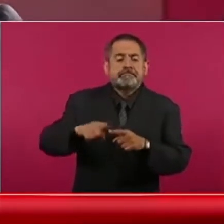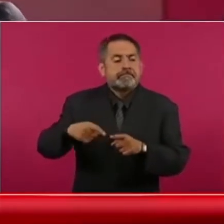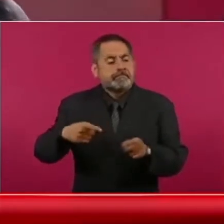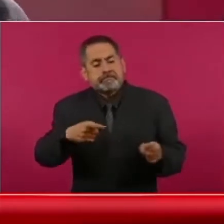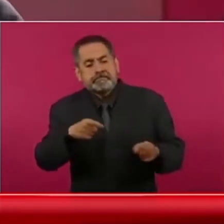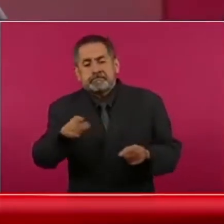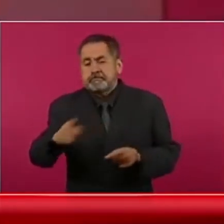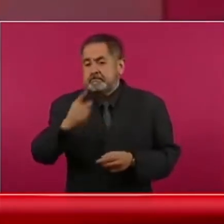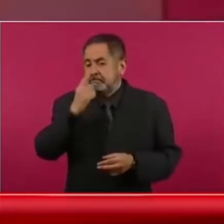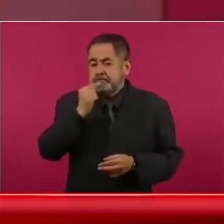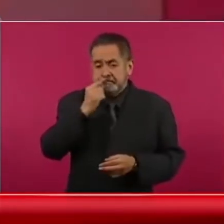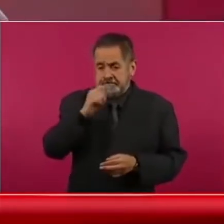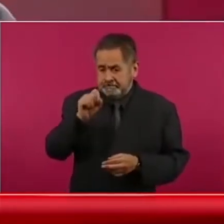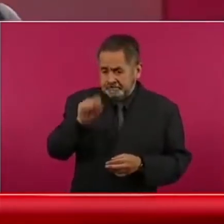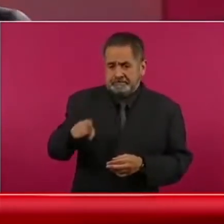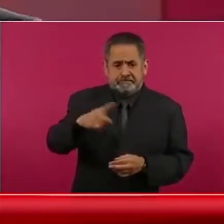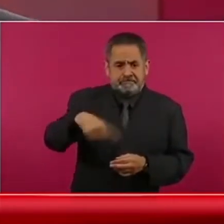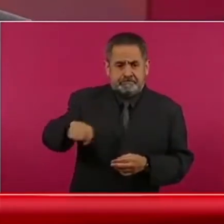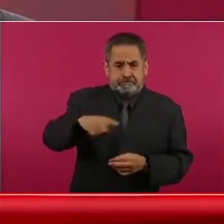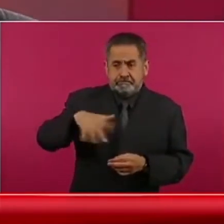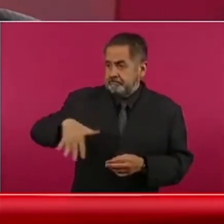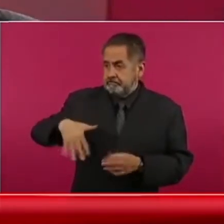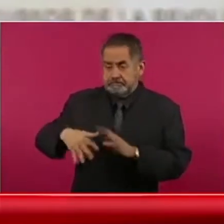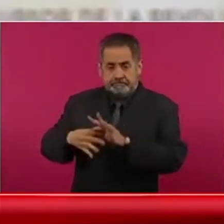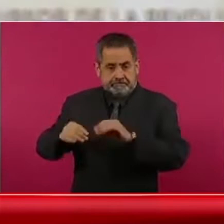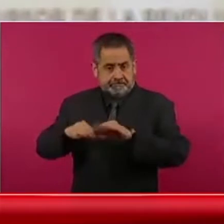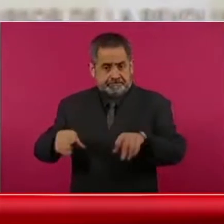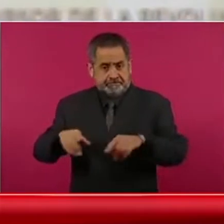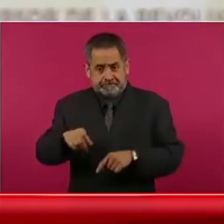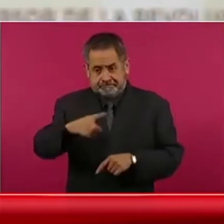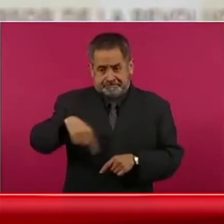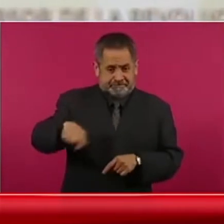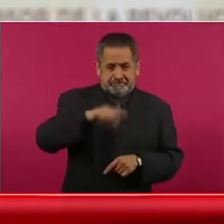policías, como se menciona en el informe,